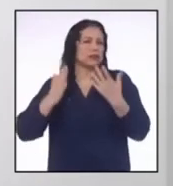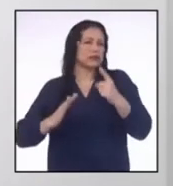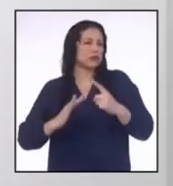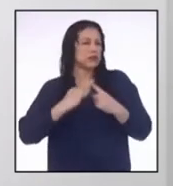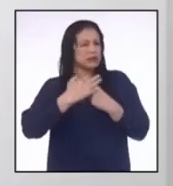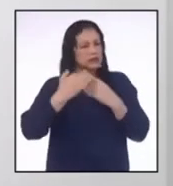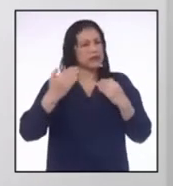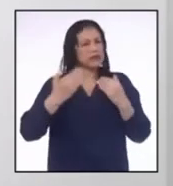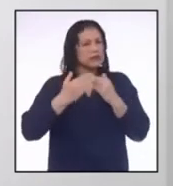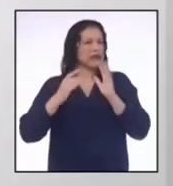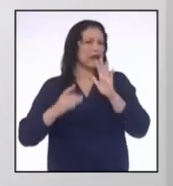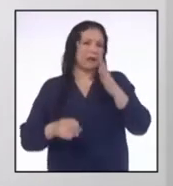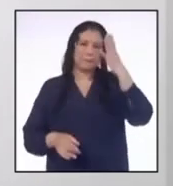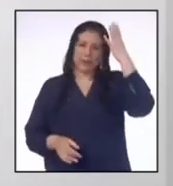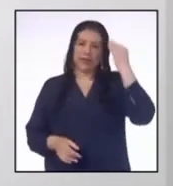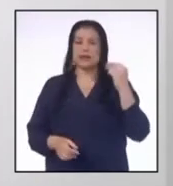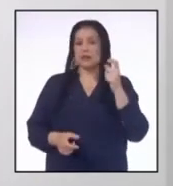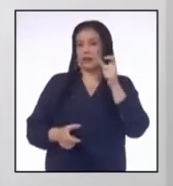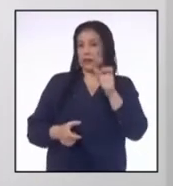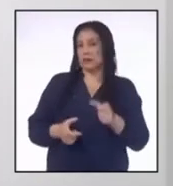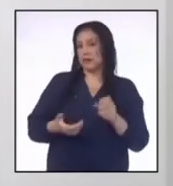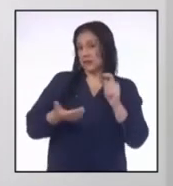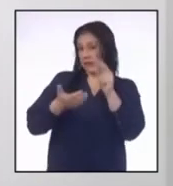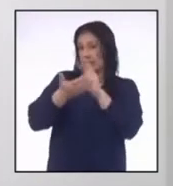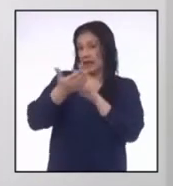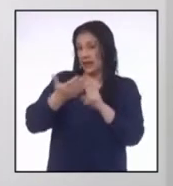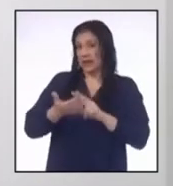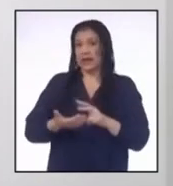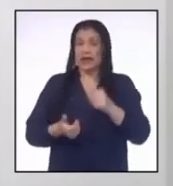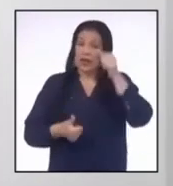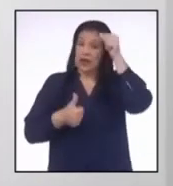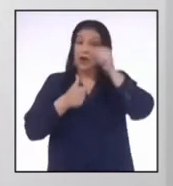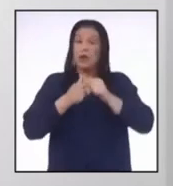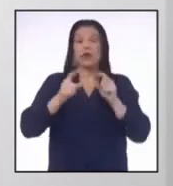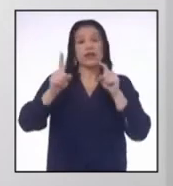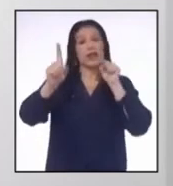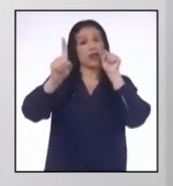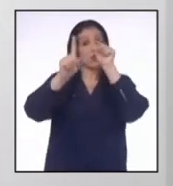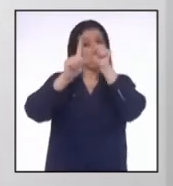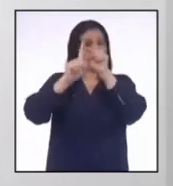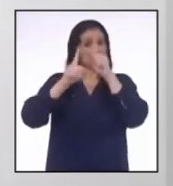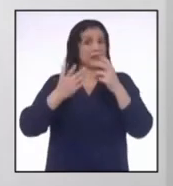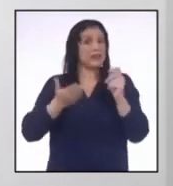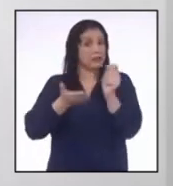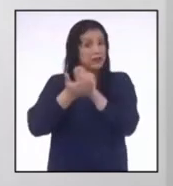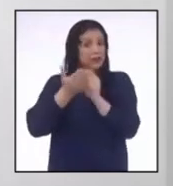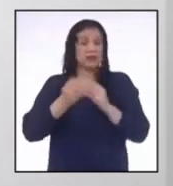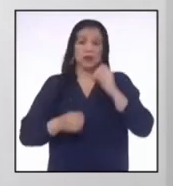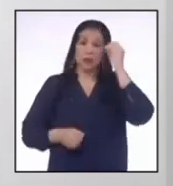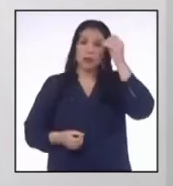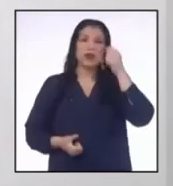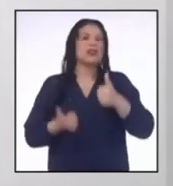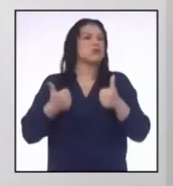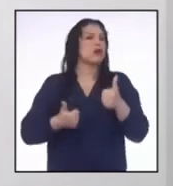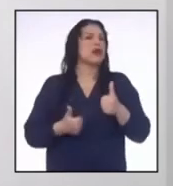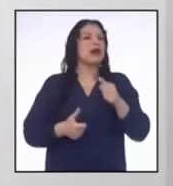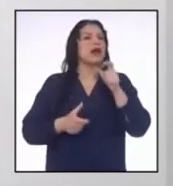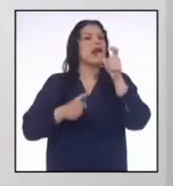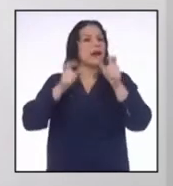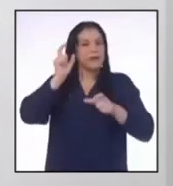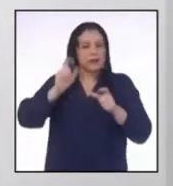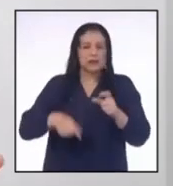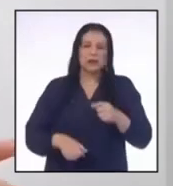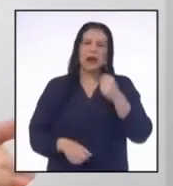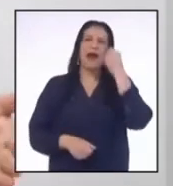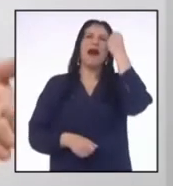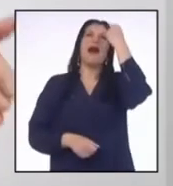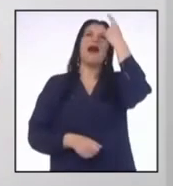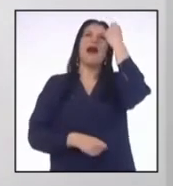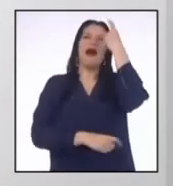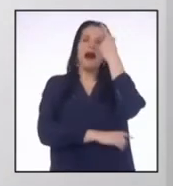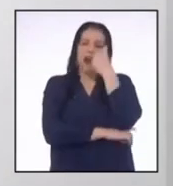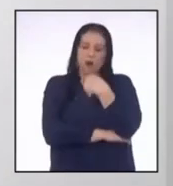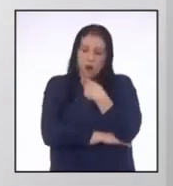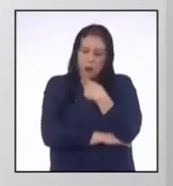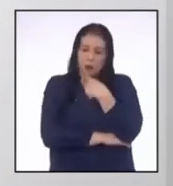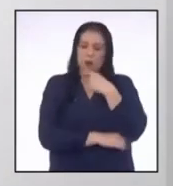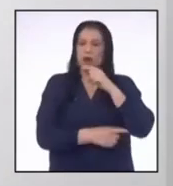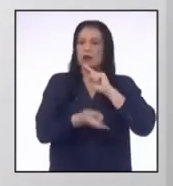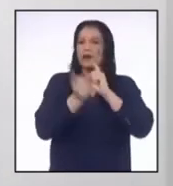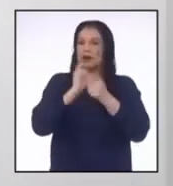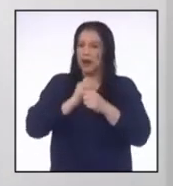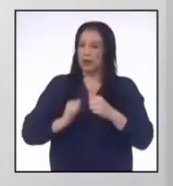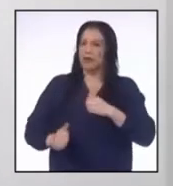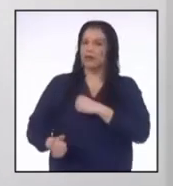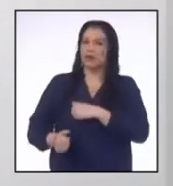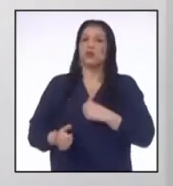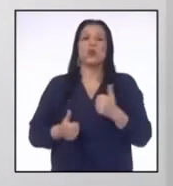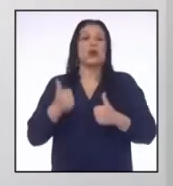lector. Recuerden que el objetivo de nuestro artículo es que las personas tomen conciencia del cuidado del